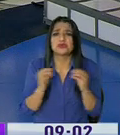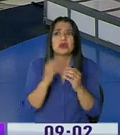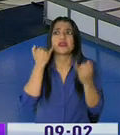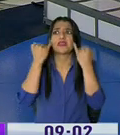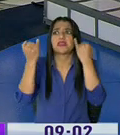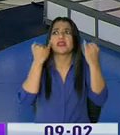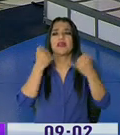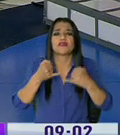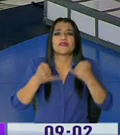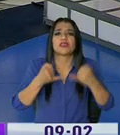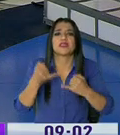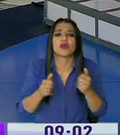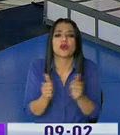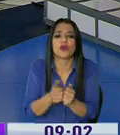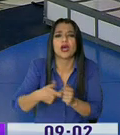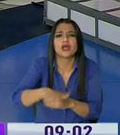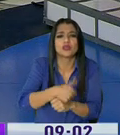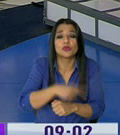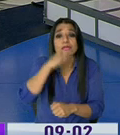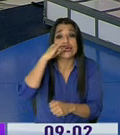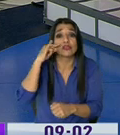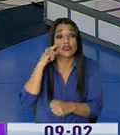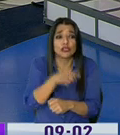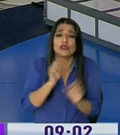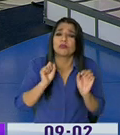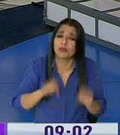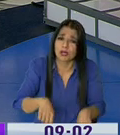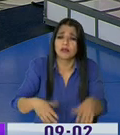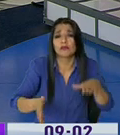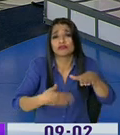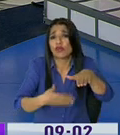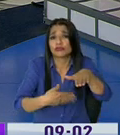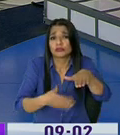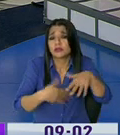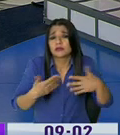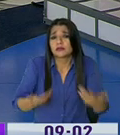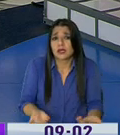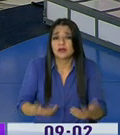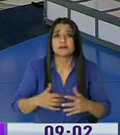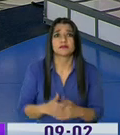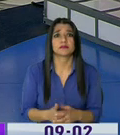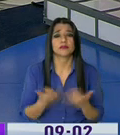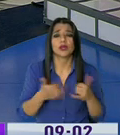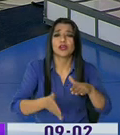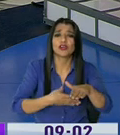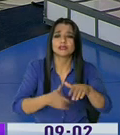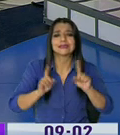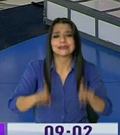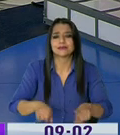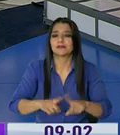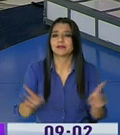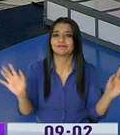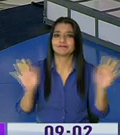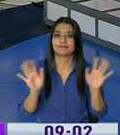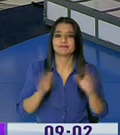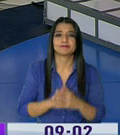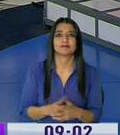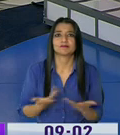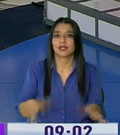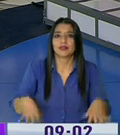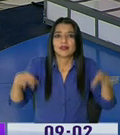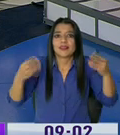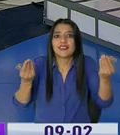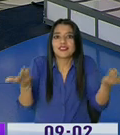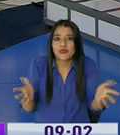un fideito con atún, cosas así que los niños vayan, sí, en esto de cocina, pero no. O sea, ya no es. Exacto, pues, o sea,